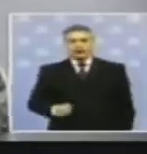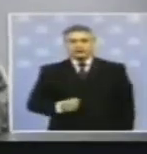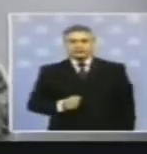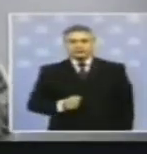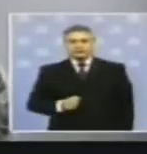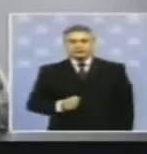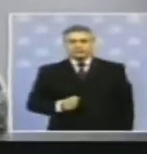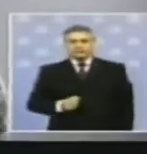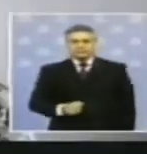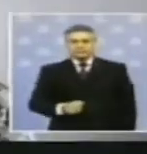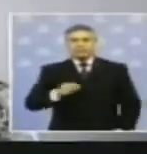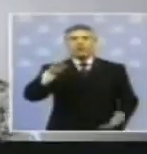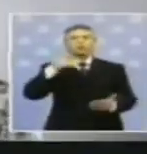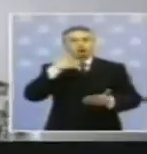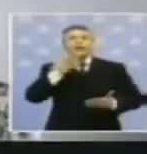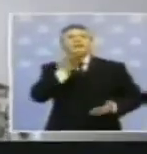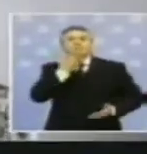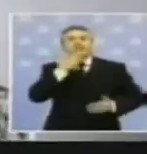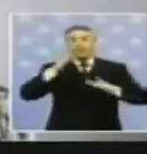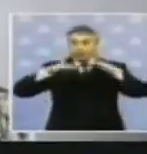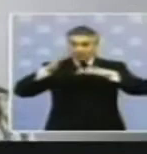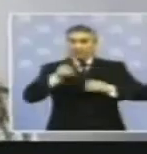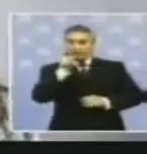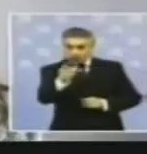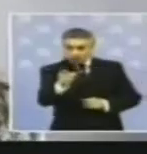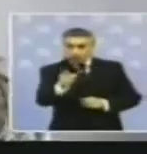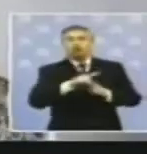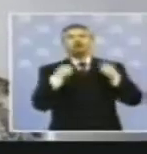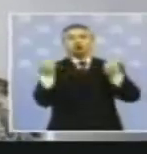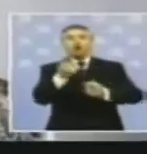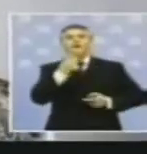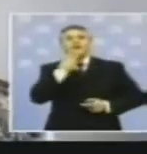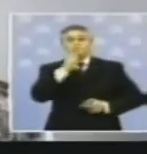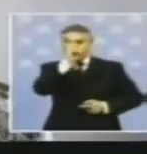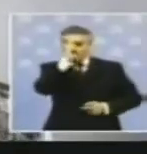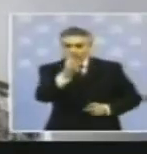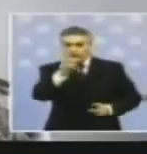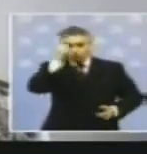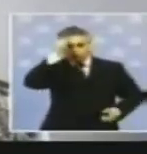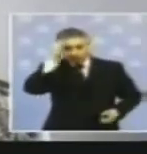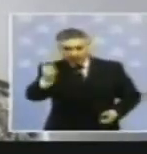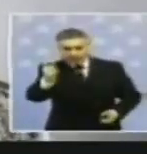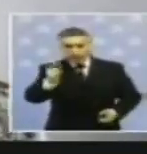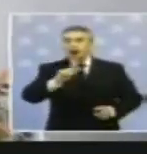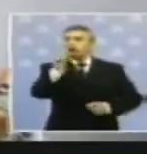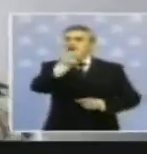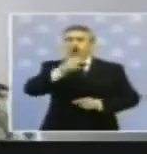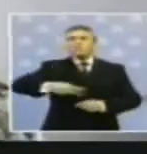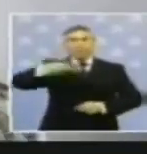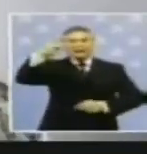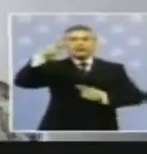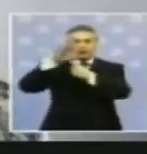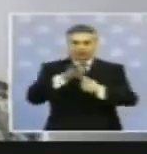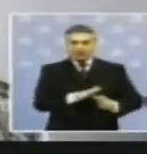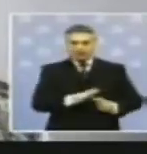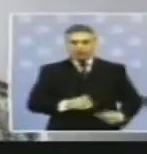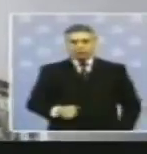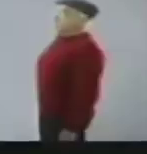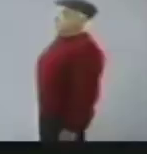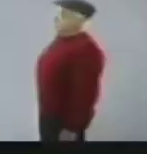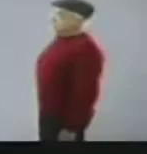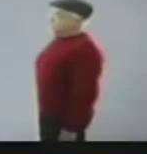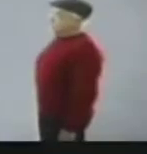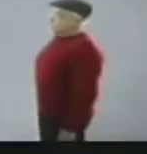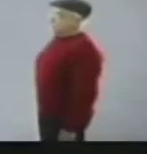estima conveniente. Pero se corta el pelo de una manera que es como de la juventud de tal cosa. Usa aro como de tal cosa. Viste como de otra tal cosa.